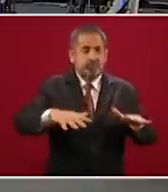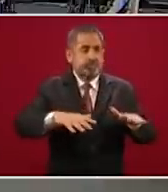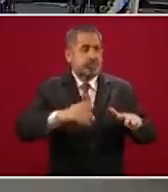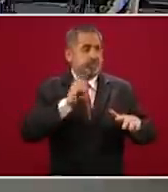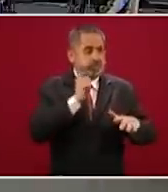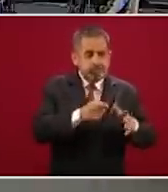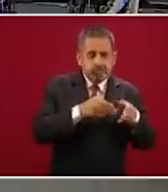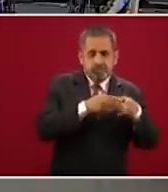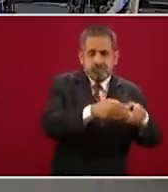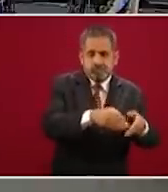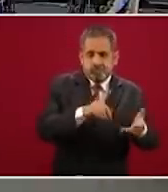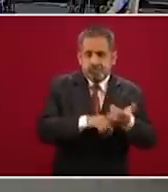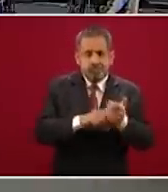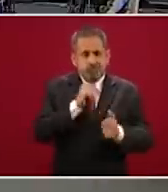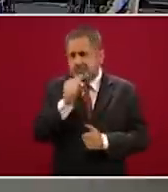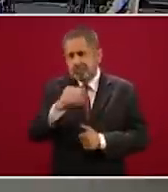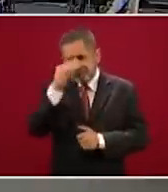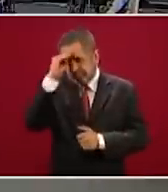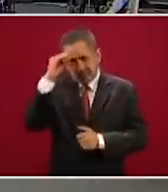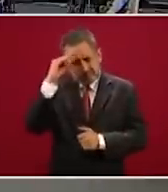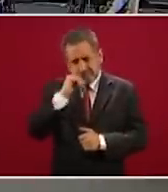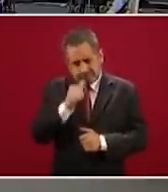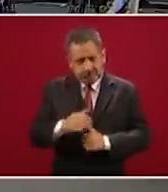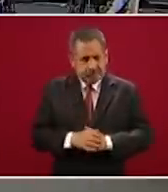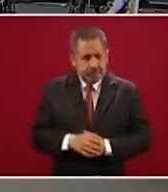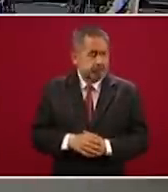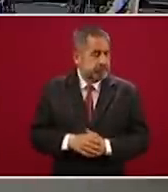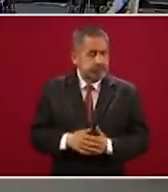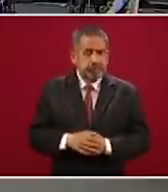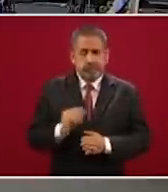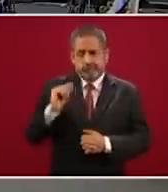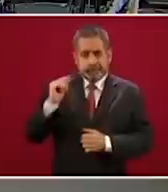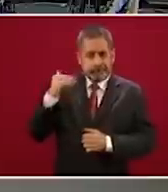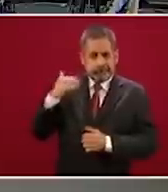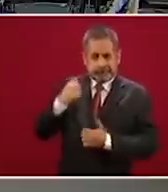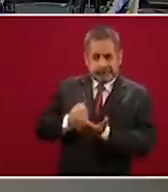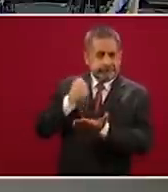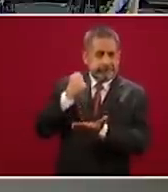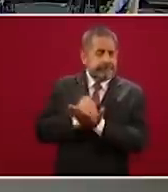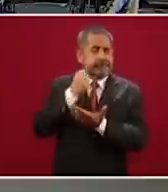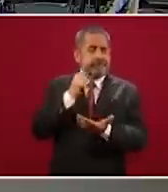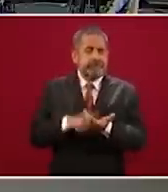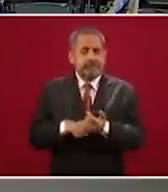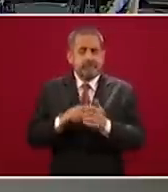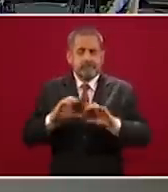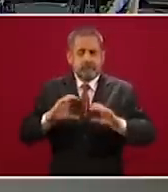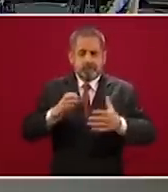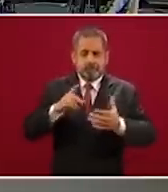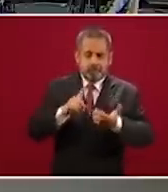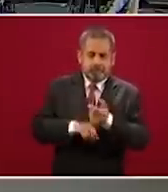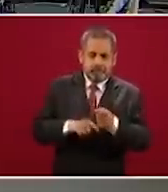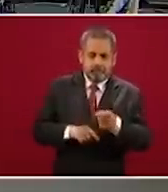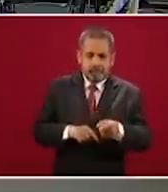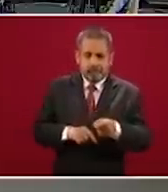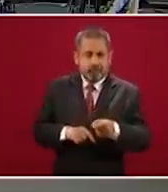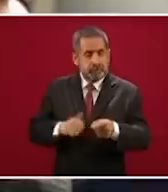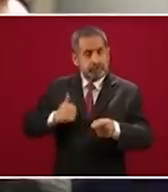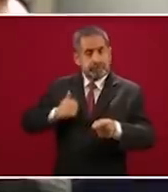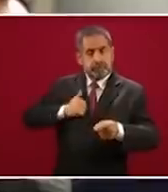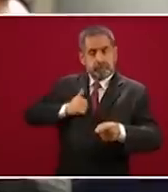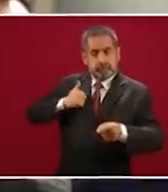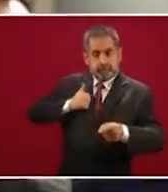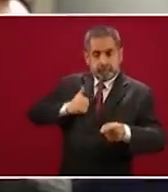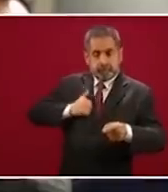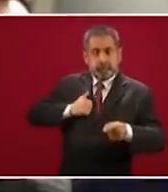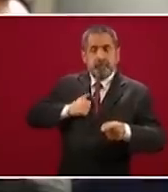creación de la cultura marítima. Se acaba de aprobar el Congreso canadiense